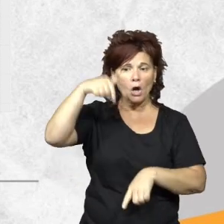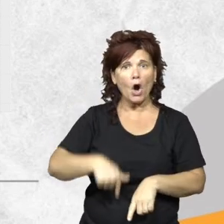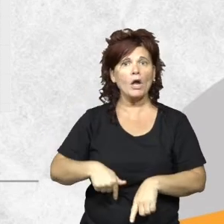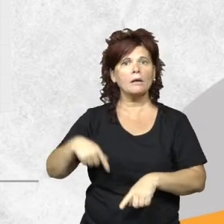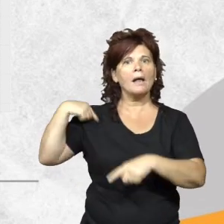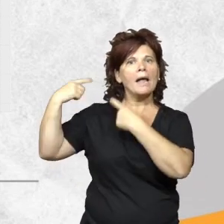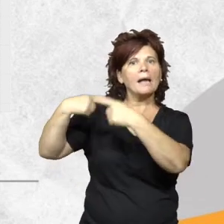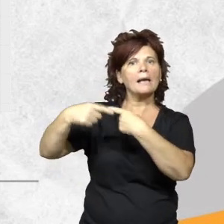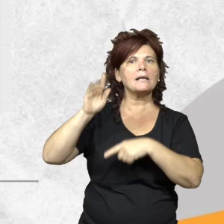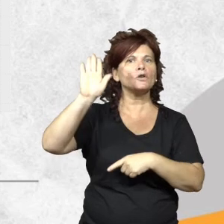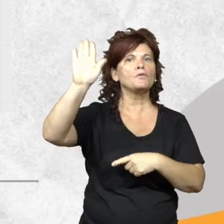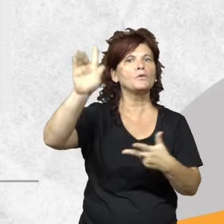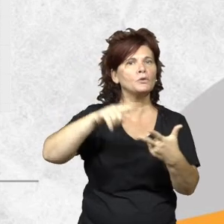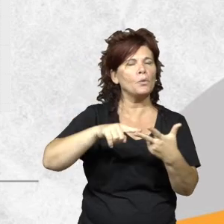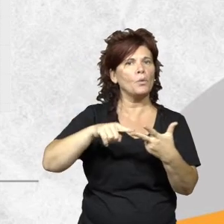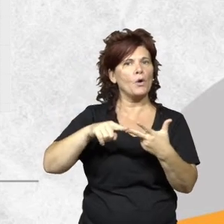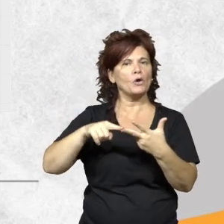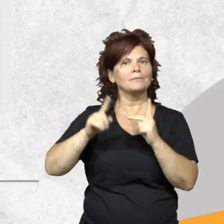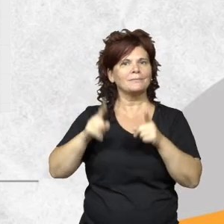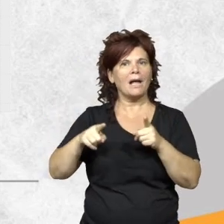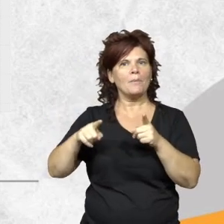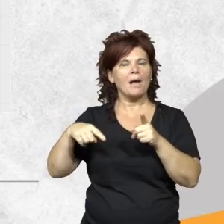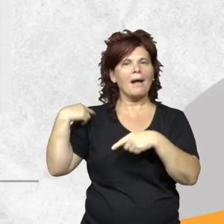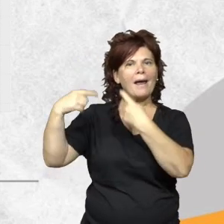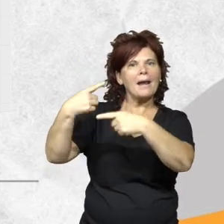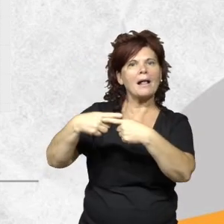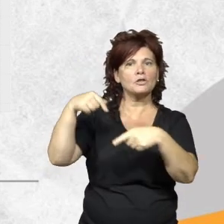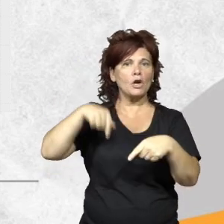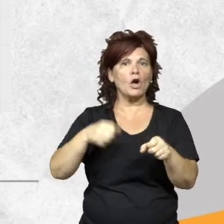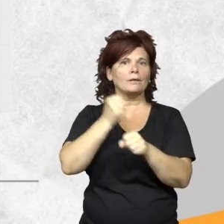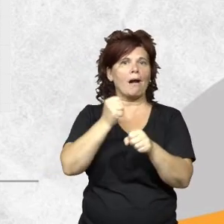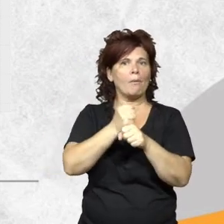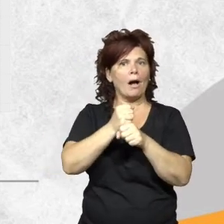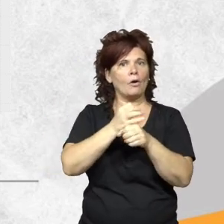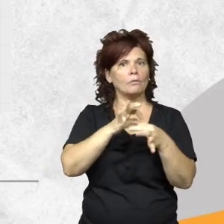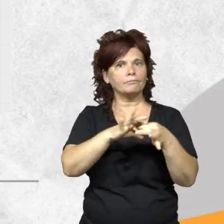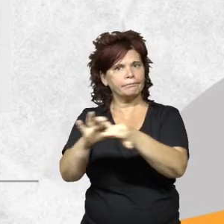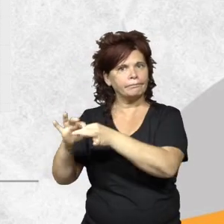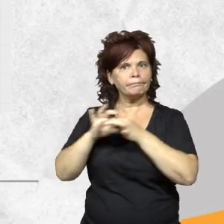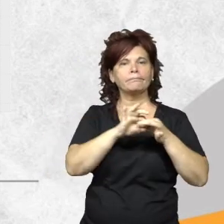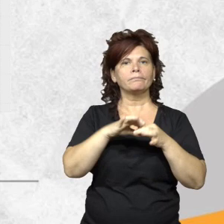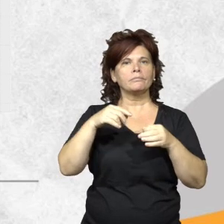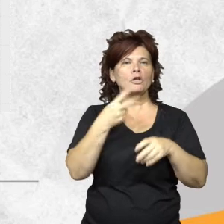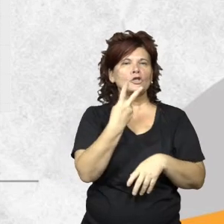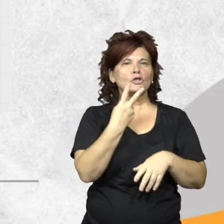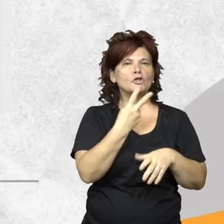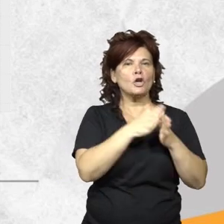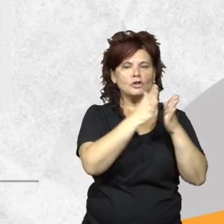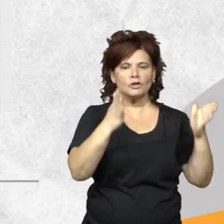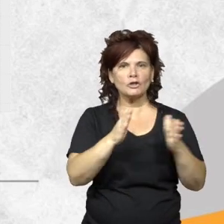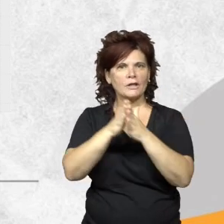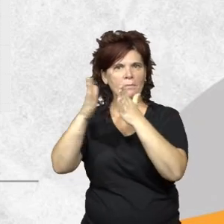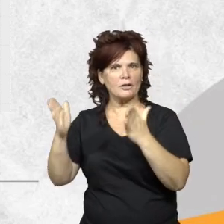futuras y las demás especies con las que compartimos el planeta. Entonces tenemos que hablar de esas 2 dimensiones, la dimensión